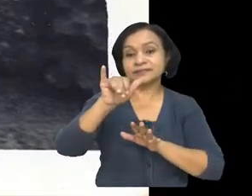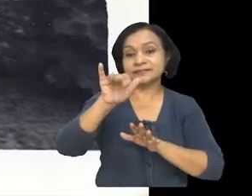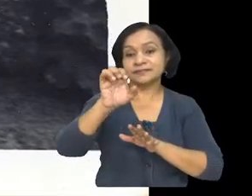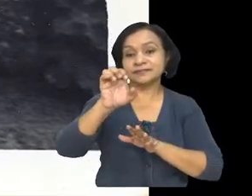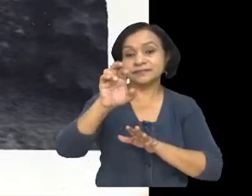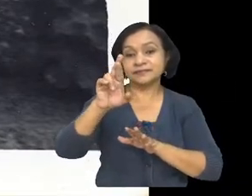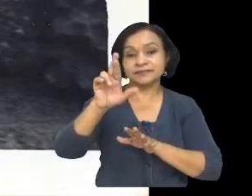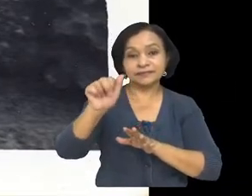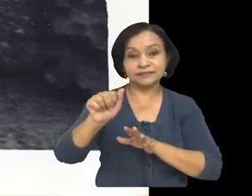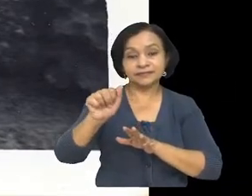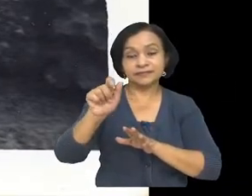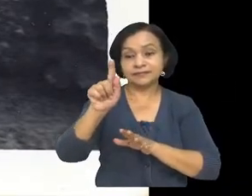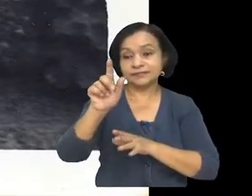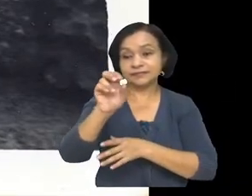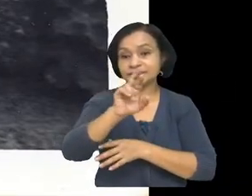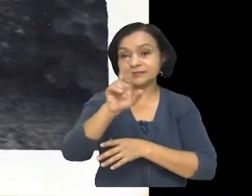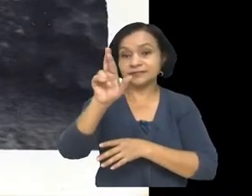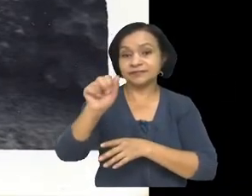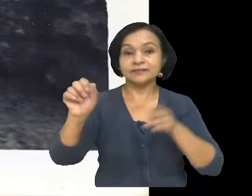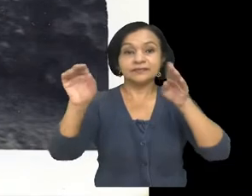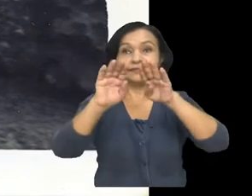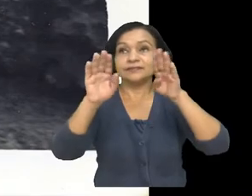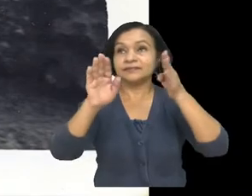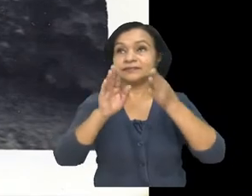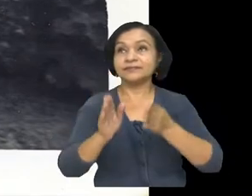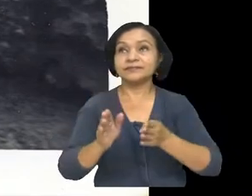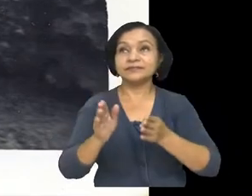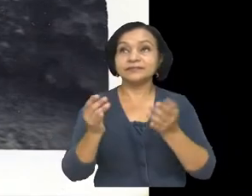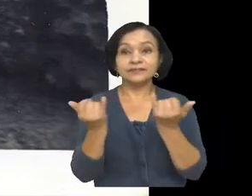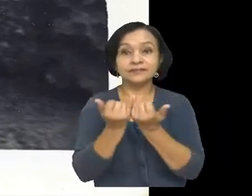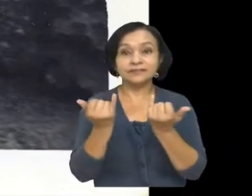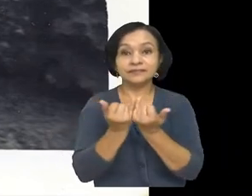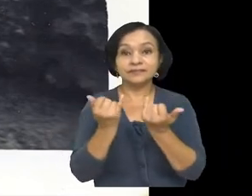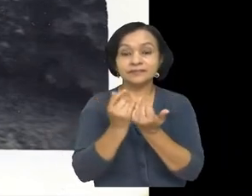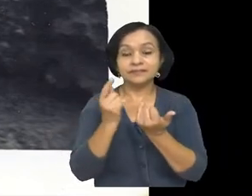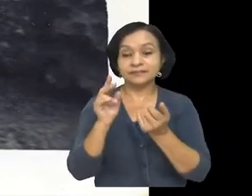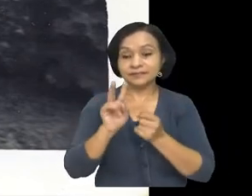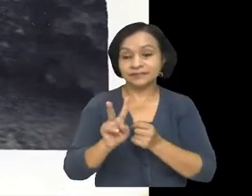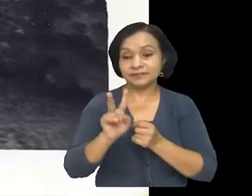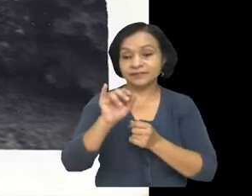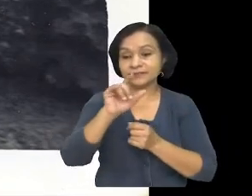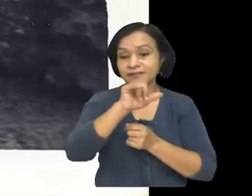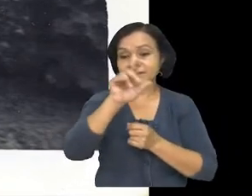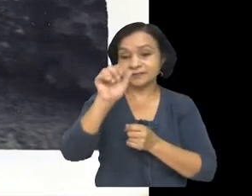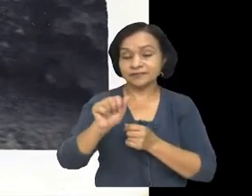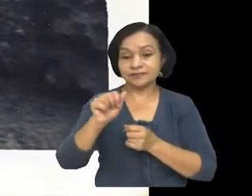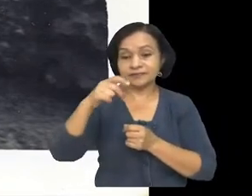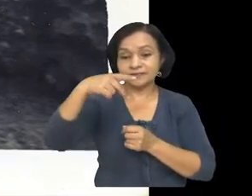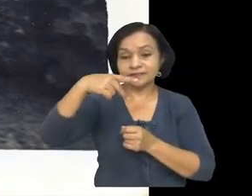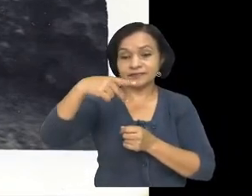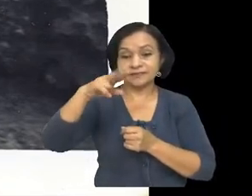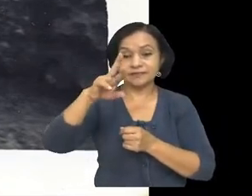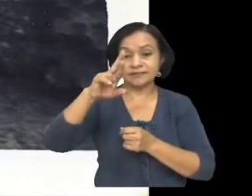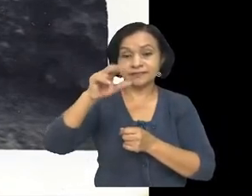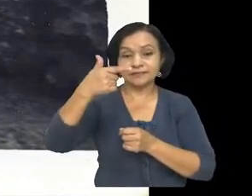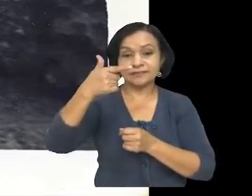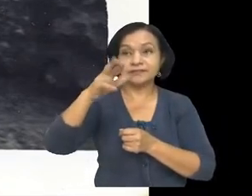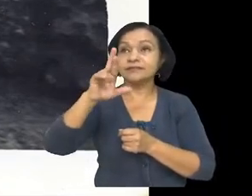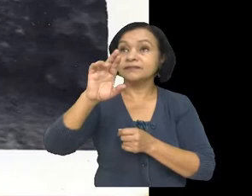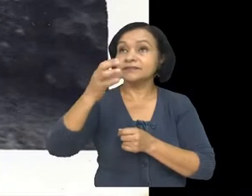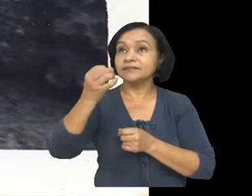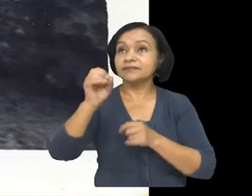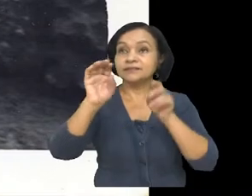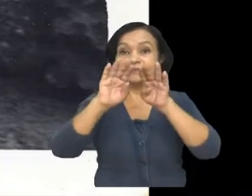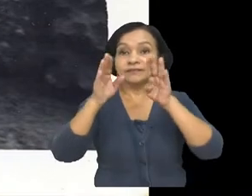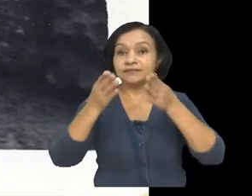pocas compañeras como madre para nosotros que se quedó en todo lo que es Villa Progreso. Entonces ese día, ya cuando